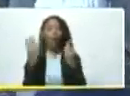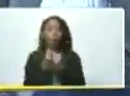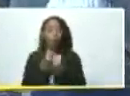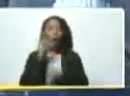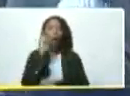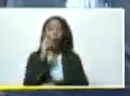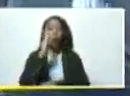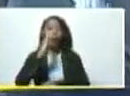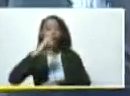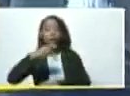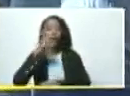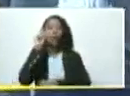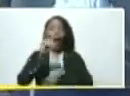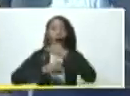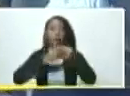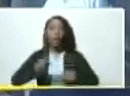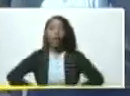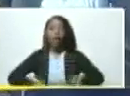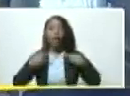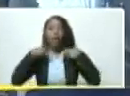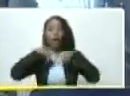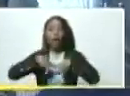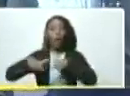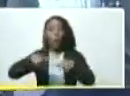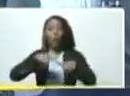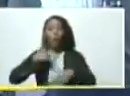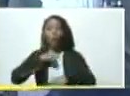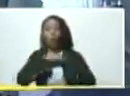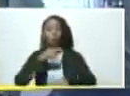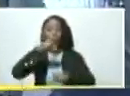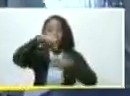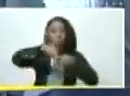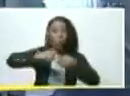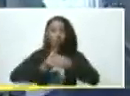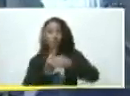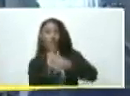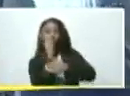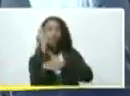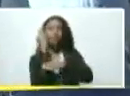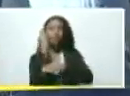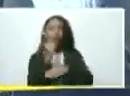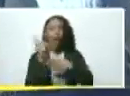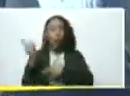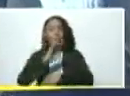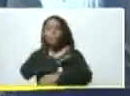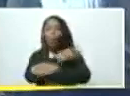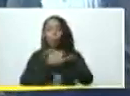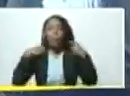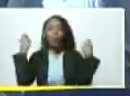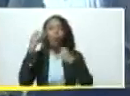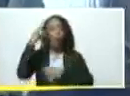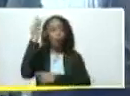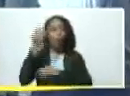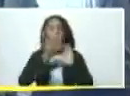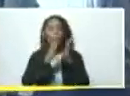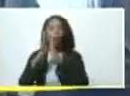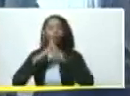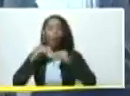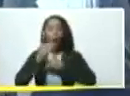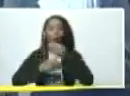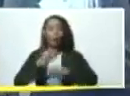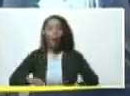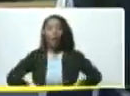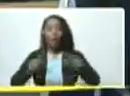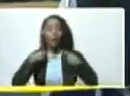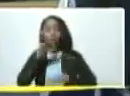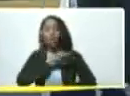UVC también hace vida en los espacios donde nosotros sembramos. El Poder Popular, el Consejo Comunal, todos hacemos vida,